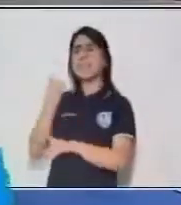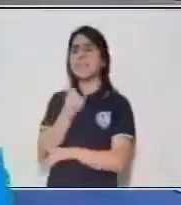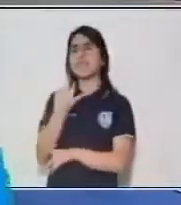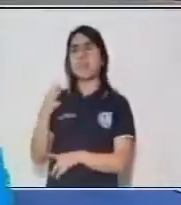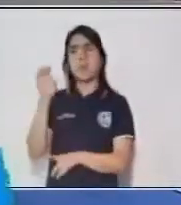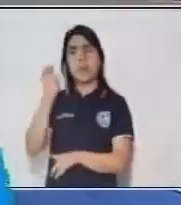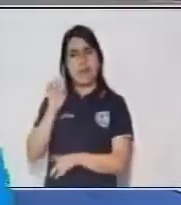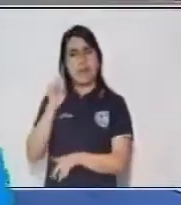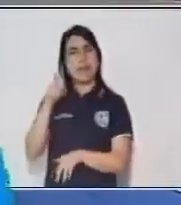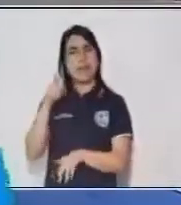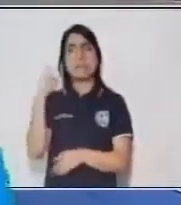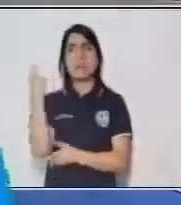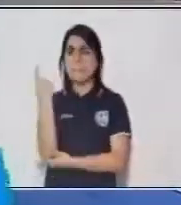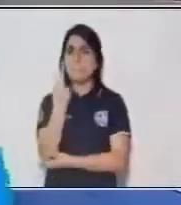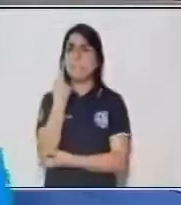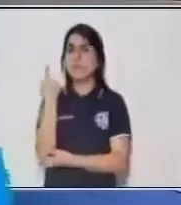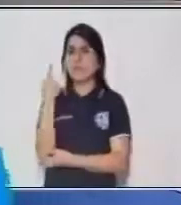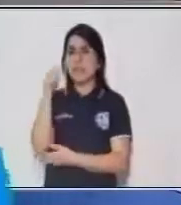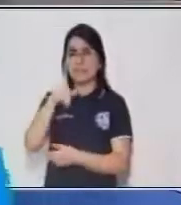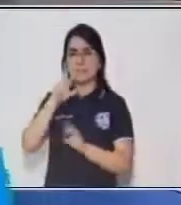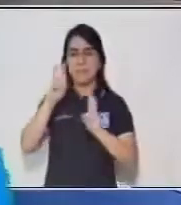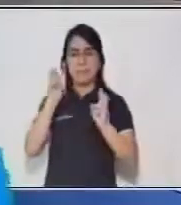en matemática. Ahora,